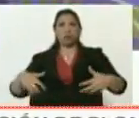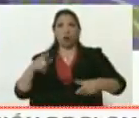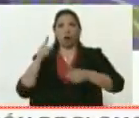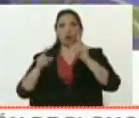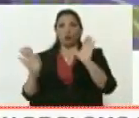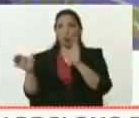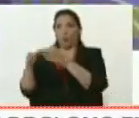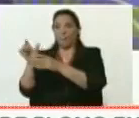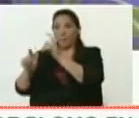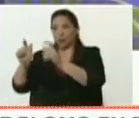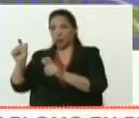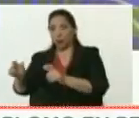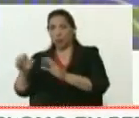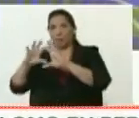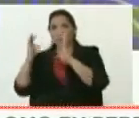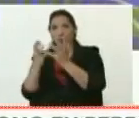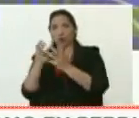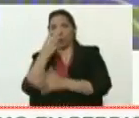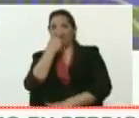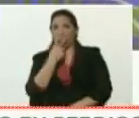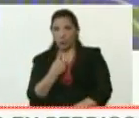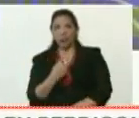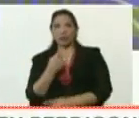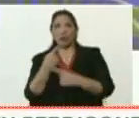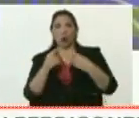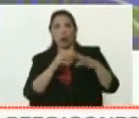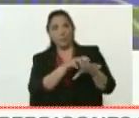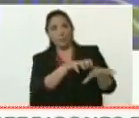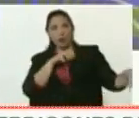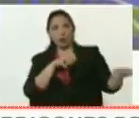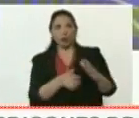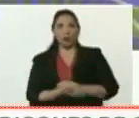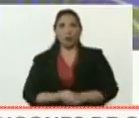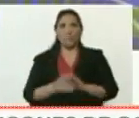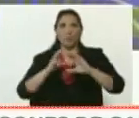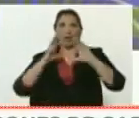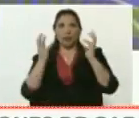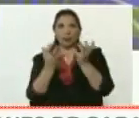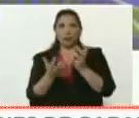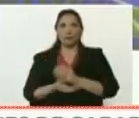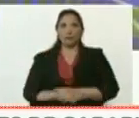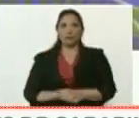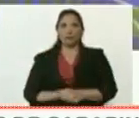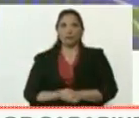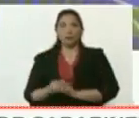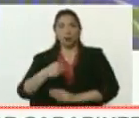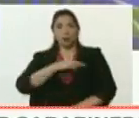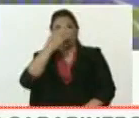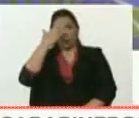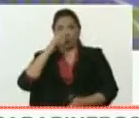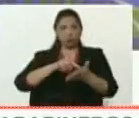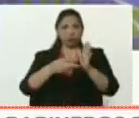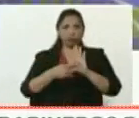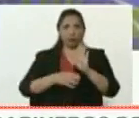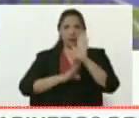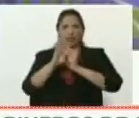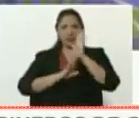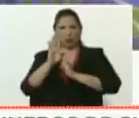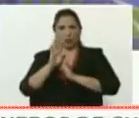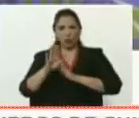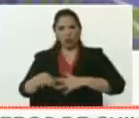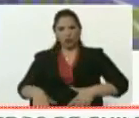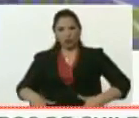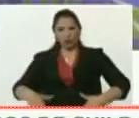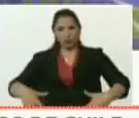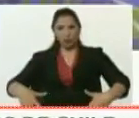mundo y de pobreza para las vastas mayorías del planeta. Sabemos lo que ha significado el desarrollo